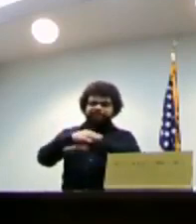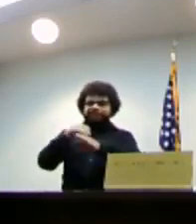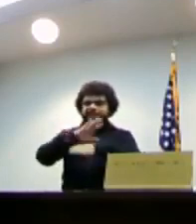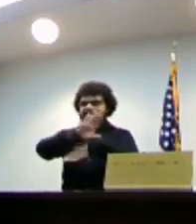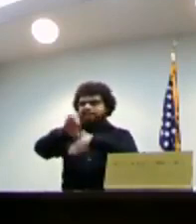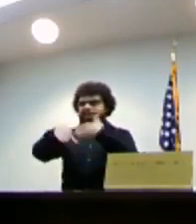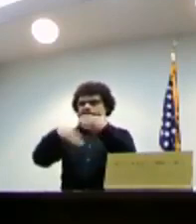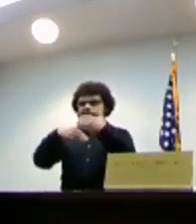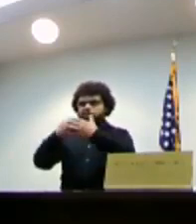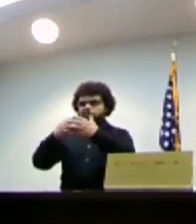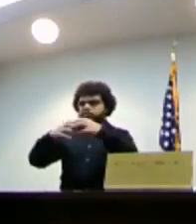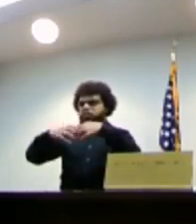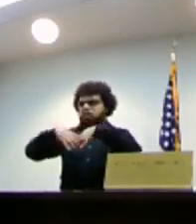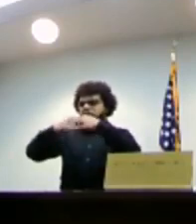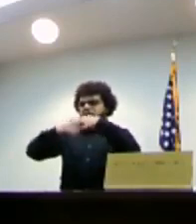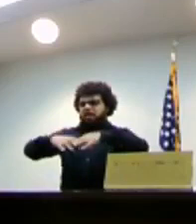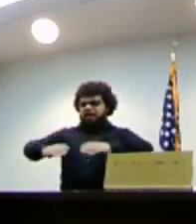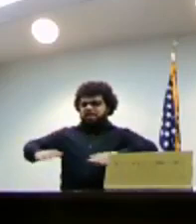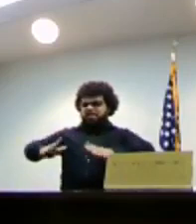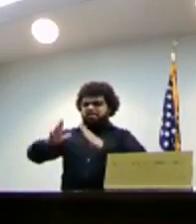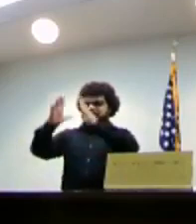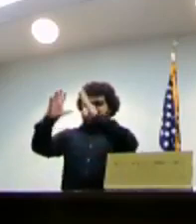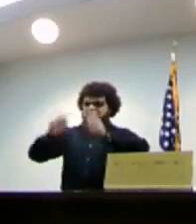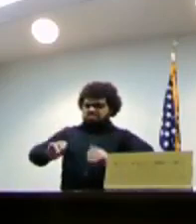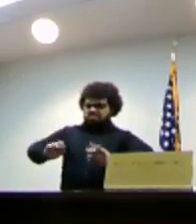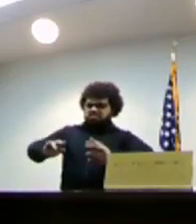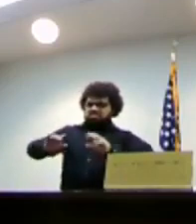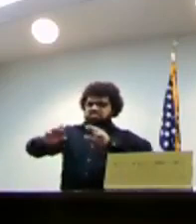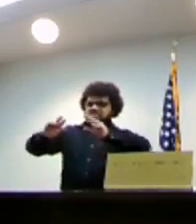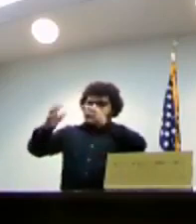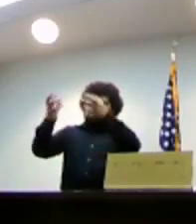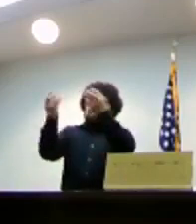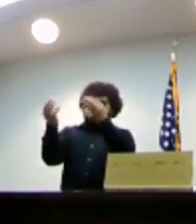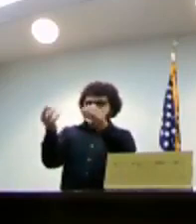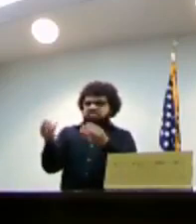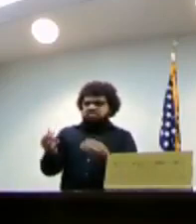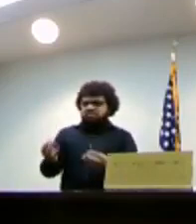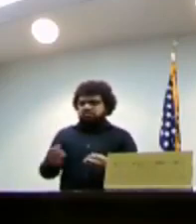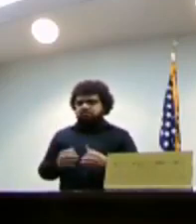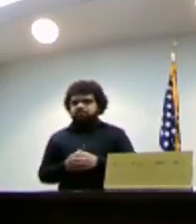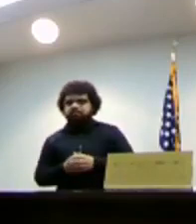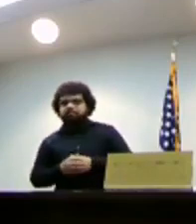acero que tenía ambas, Central Palo Seco y Costa Sur.